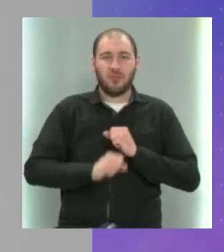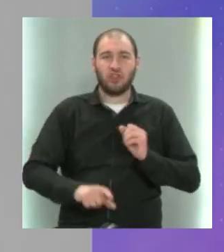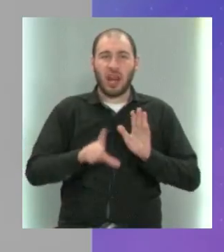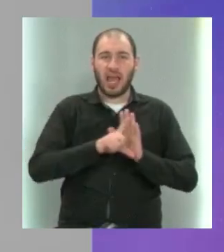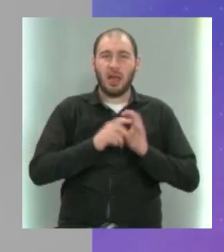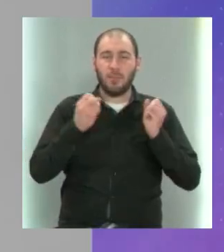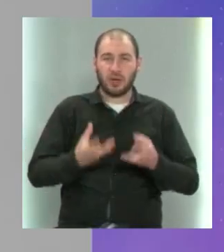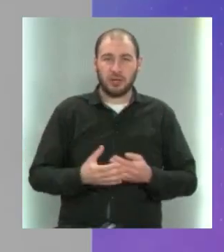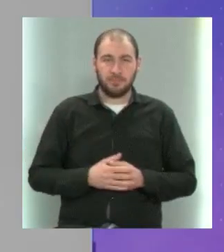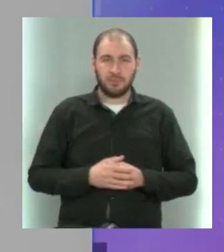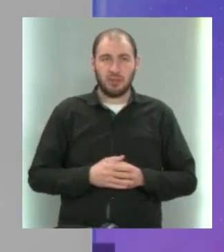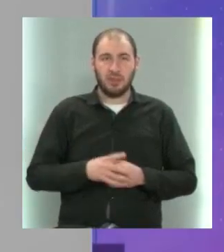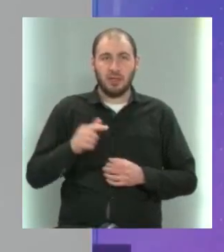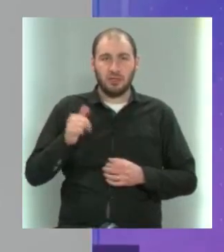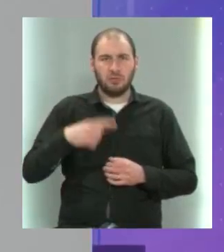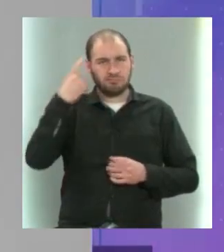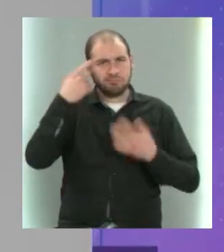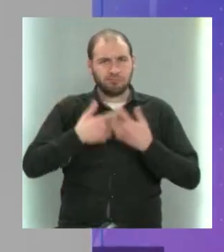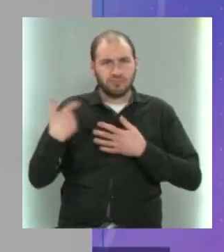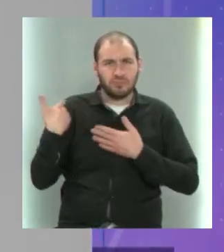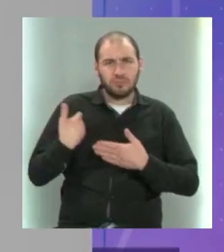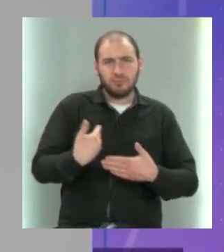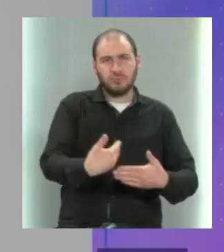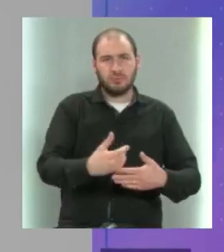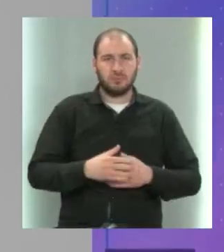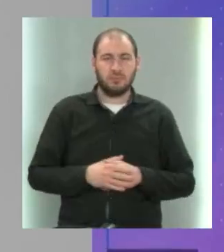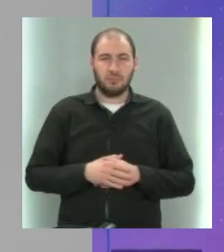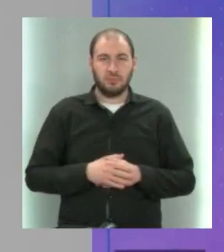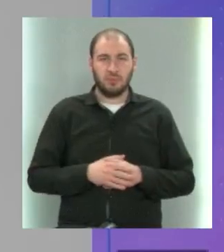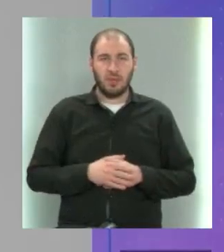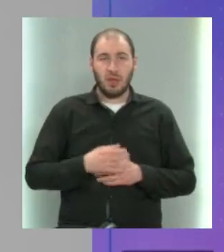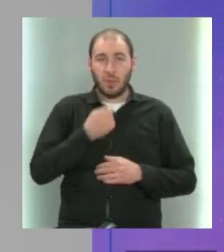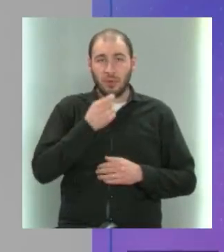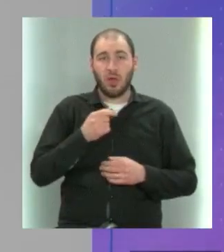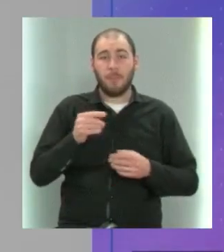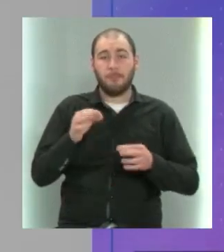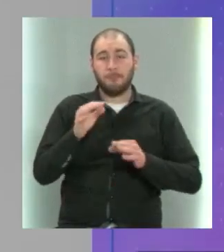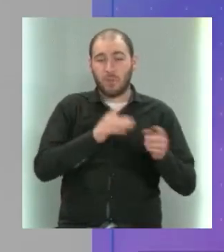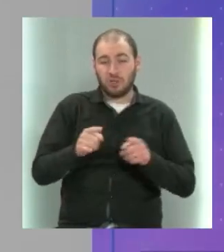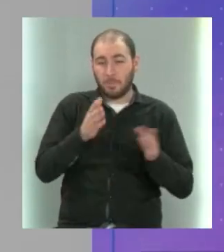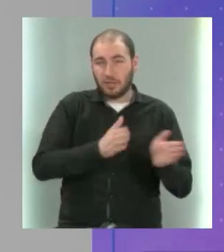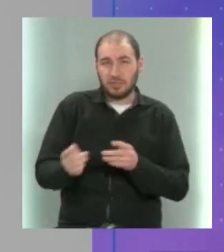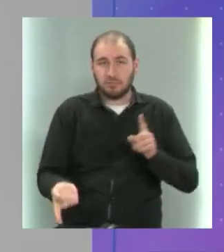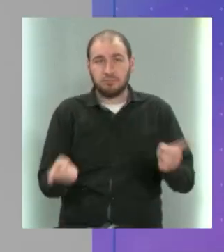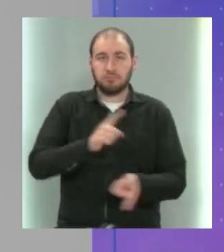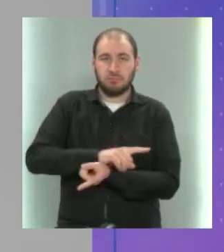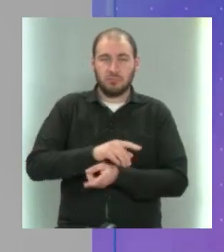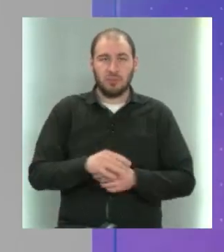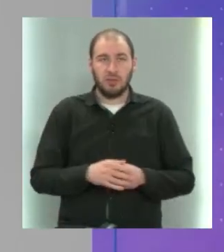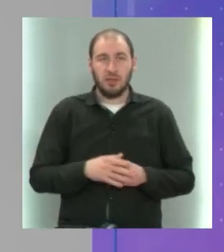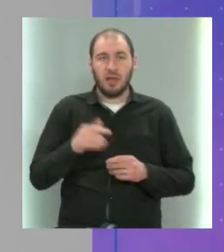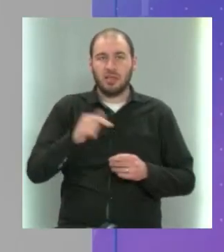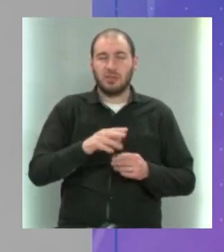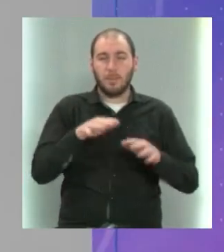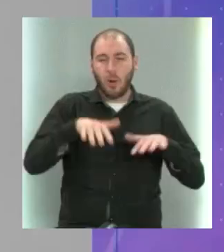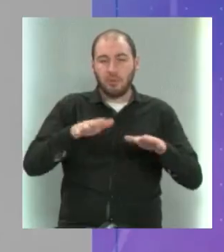porque yo lo que últimamente estoy pensando mucho es que si se invertía este proceso, si en realidad no había un alto nivel de